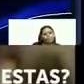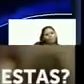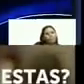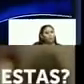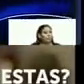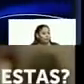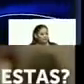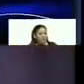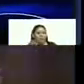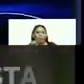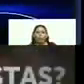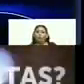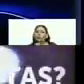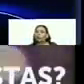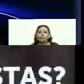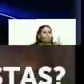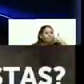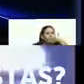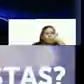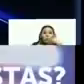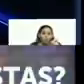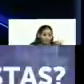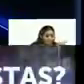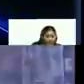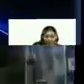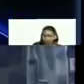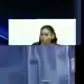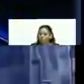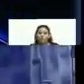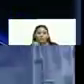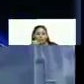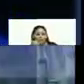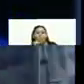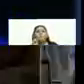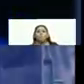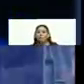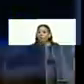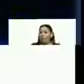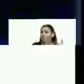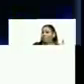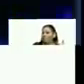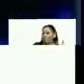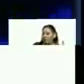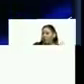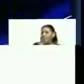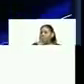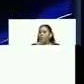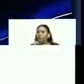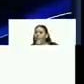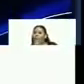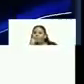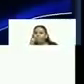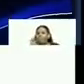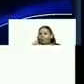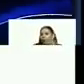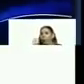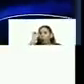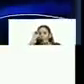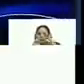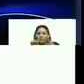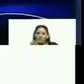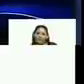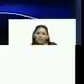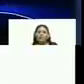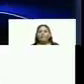eso estamos. Así que usted no usa el celular al manejar esa llamada, pues, esperamos. Así que escoja sus luces para estas